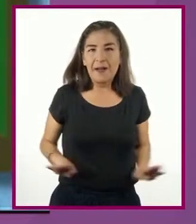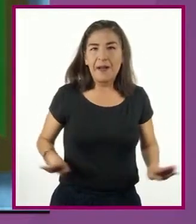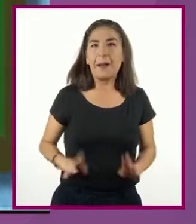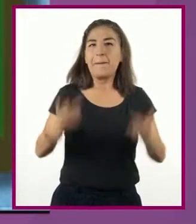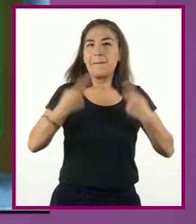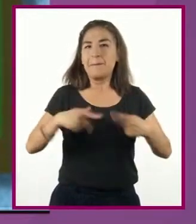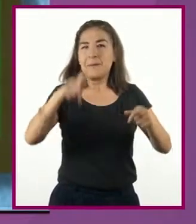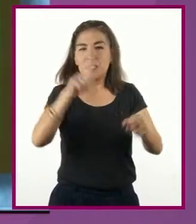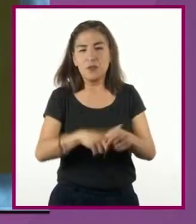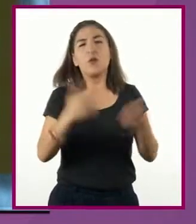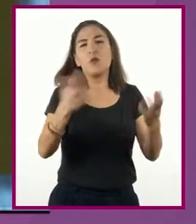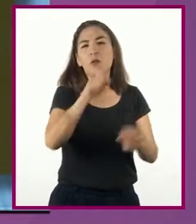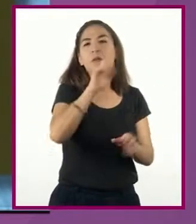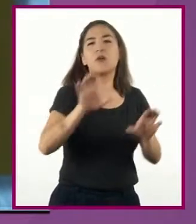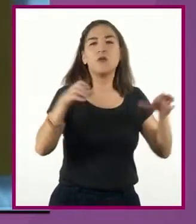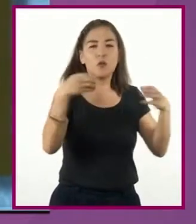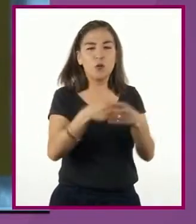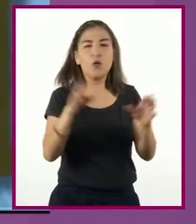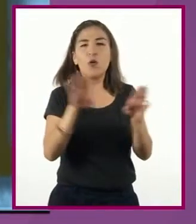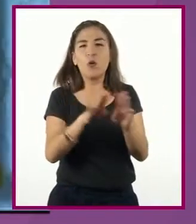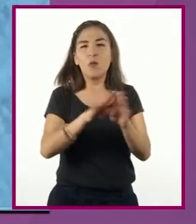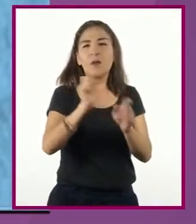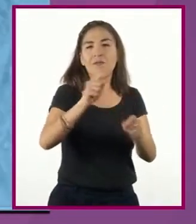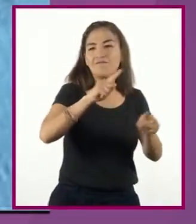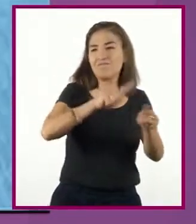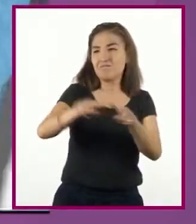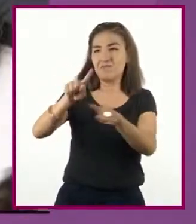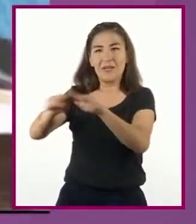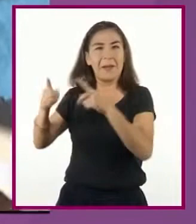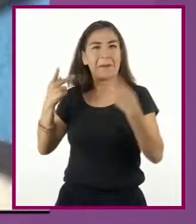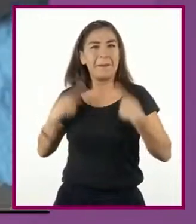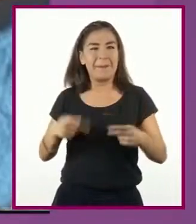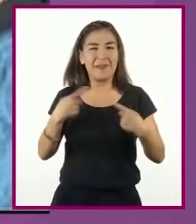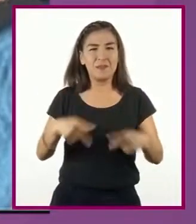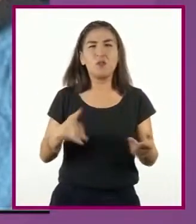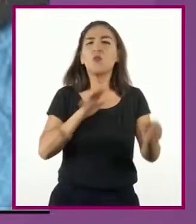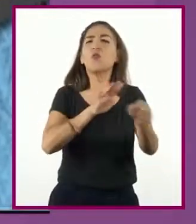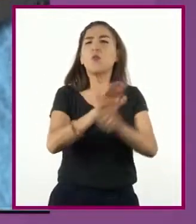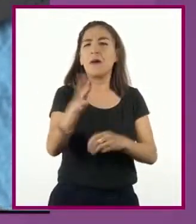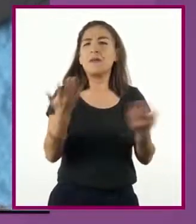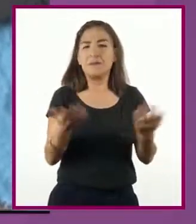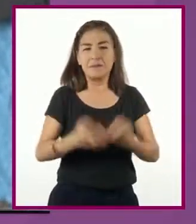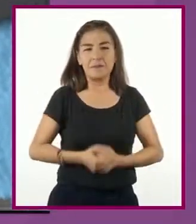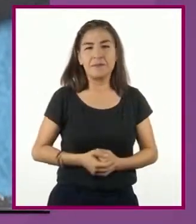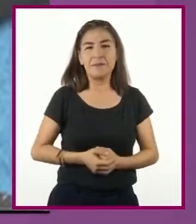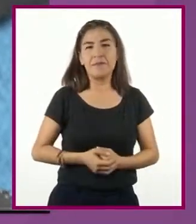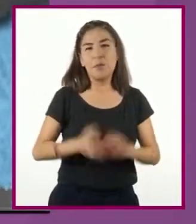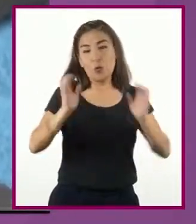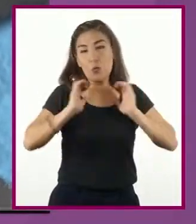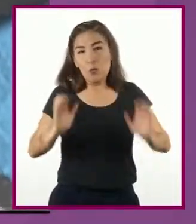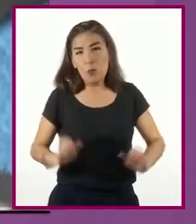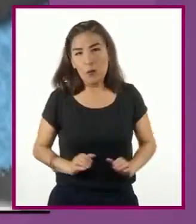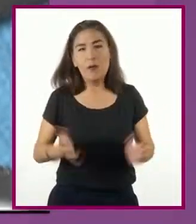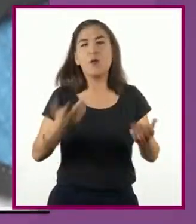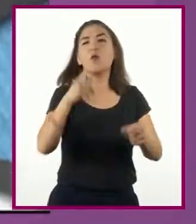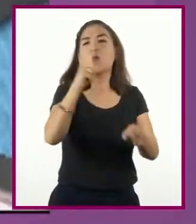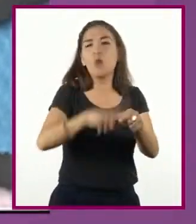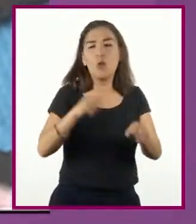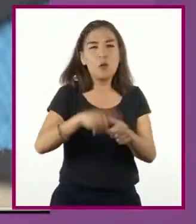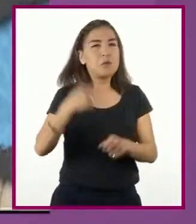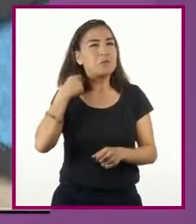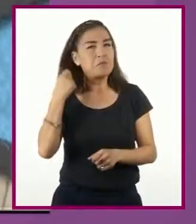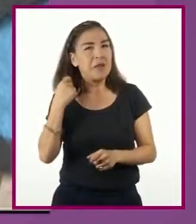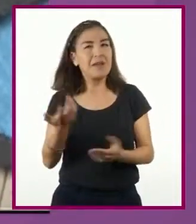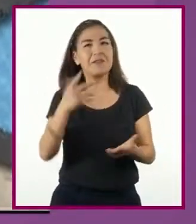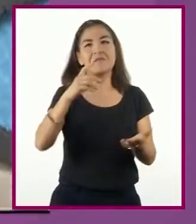una colectividad que los caracterizan frente a los demás. ¿Y cuáles son esos rasgos? Pueden ser físicos, como el color de tu pelo,